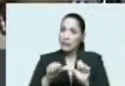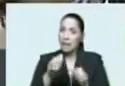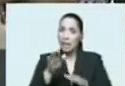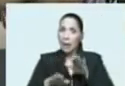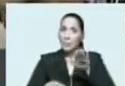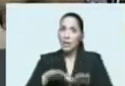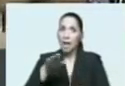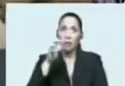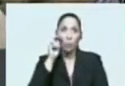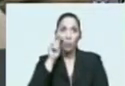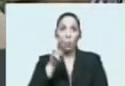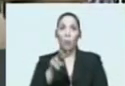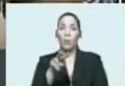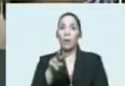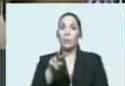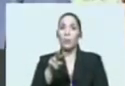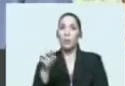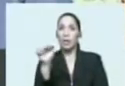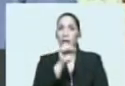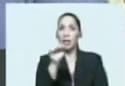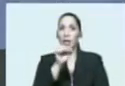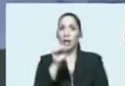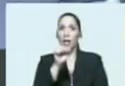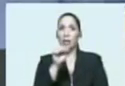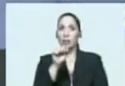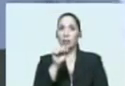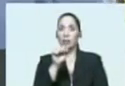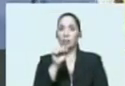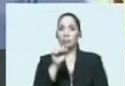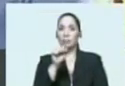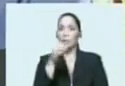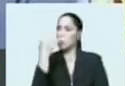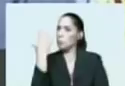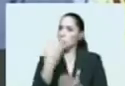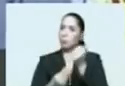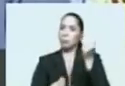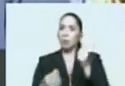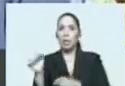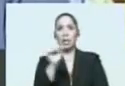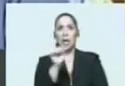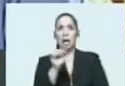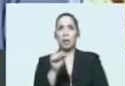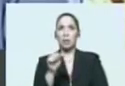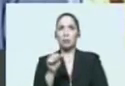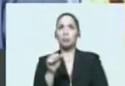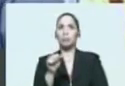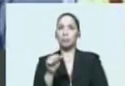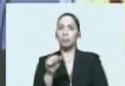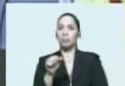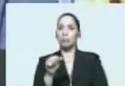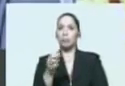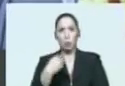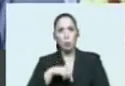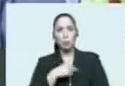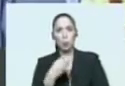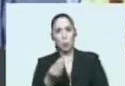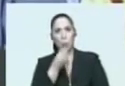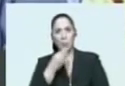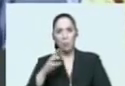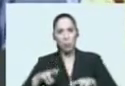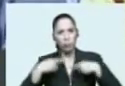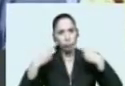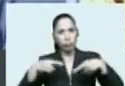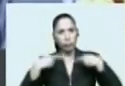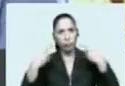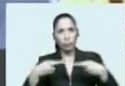y lo montaron en la maletera del carro y nos fuimos a comer comida china en una estaba en chino que estaba al lado del hospital pérez carreño es